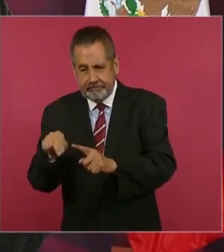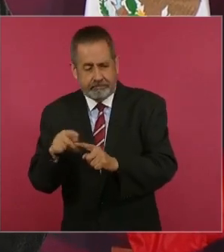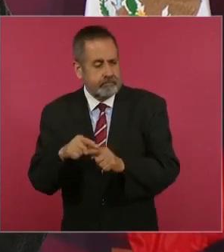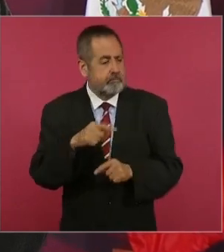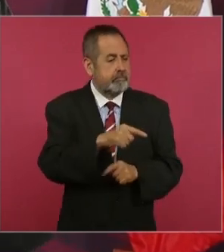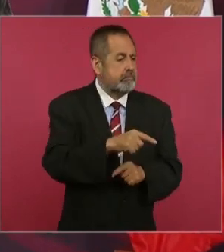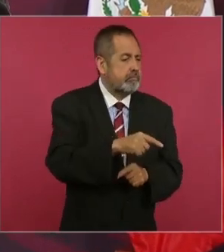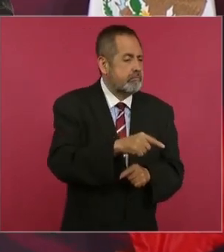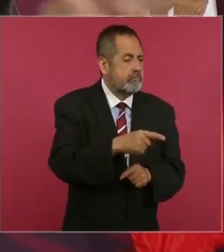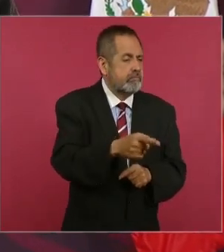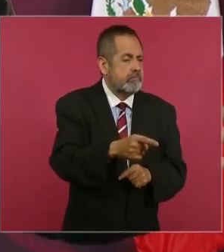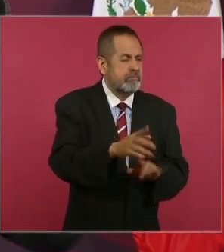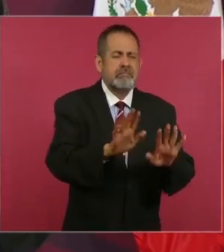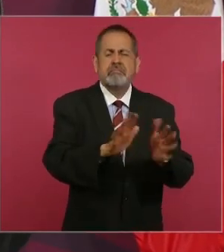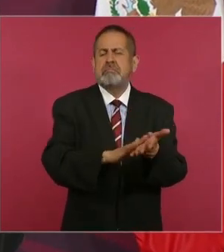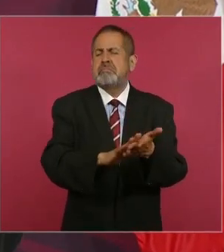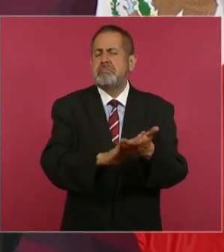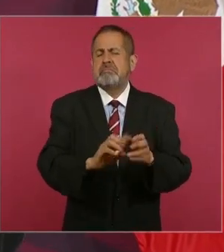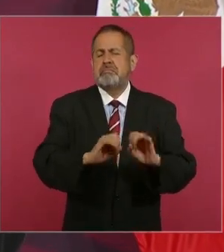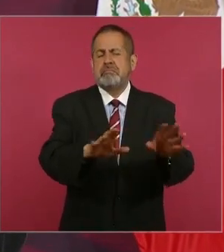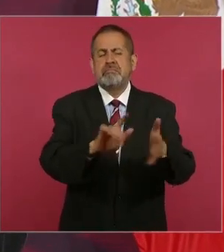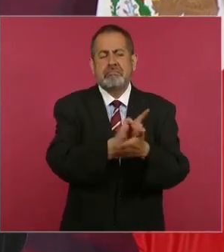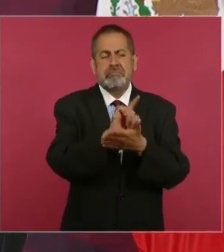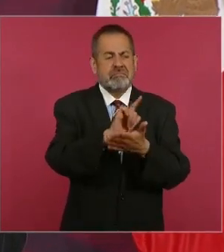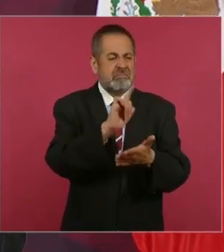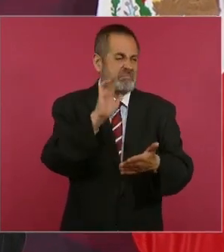exonera de todos los